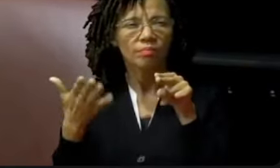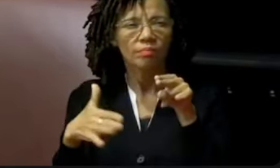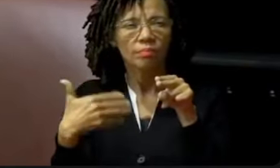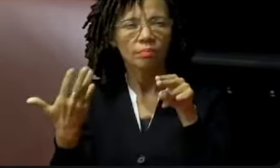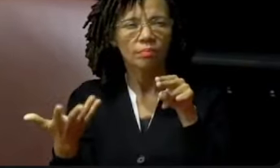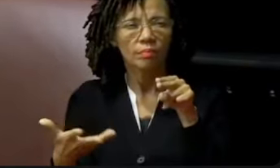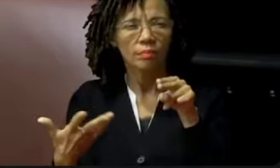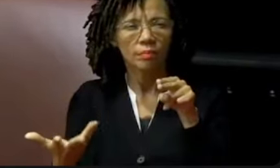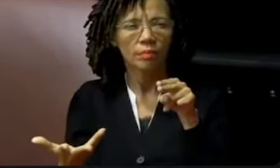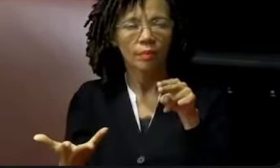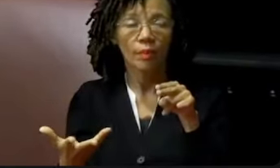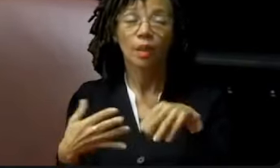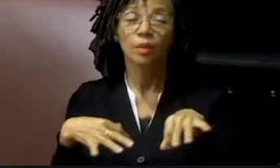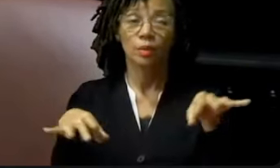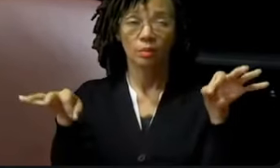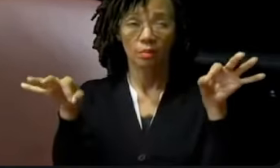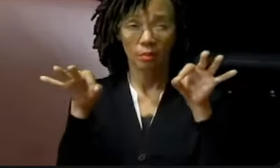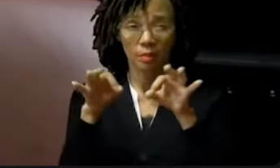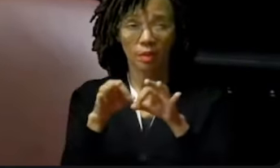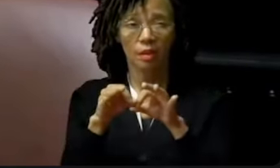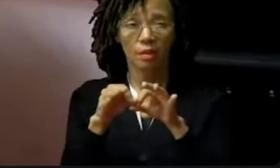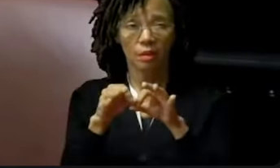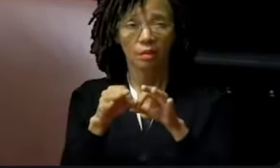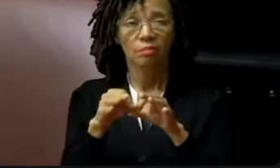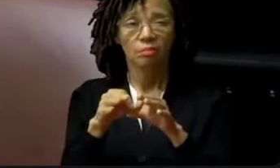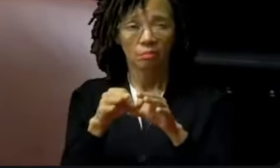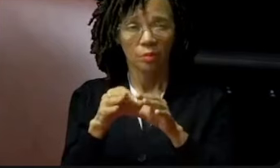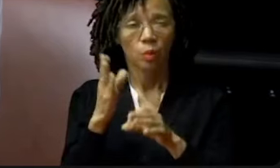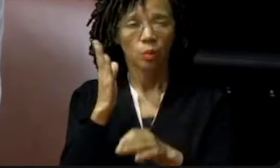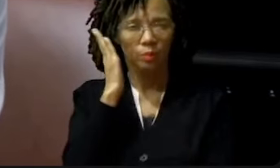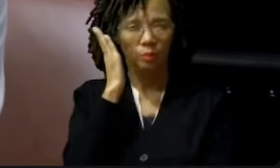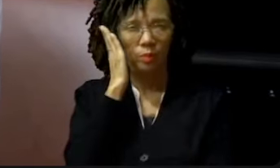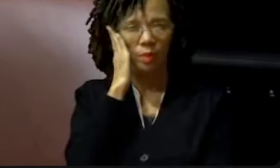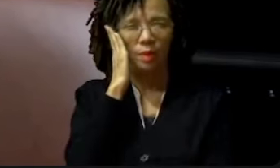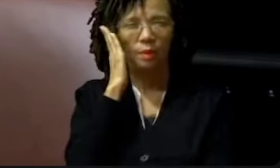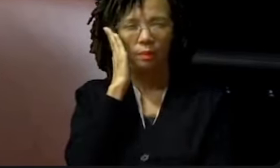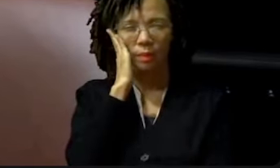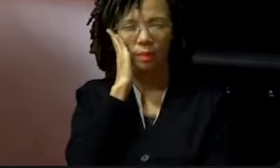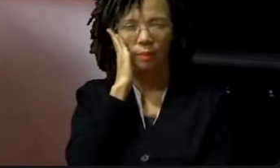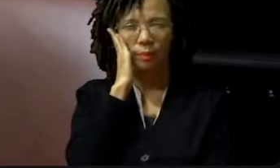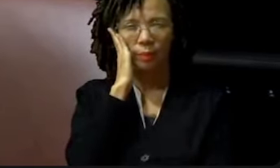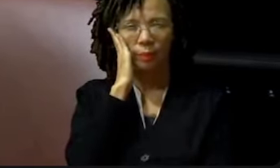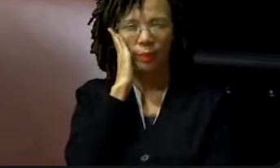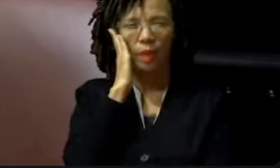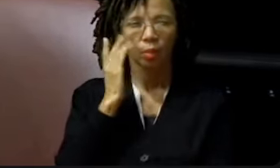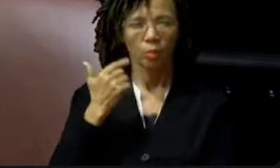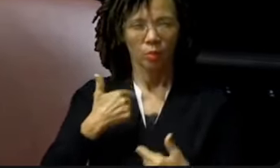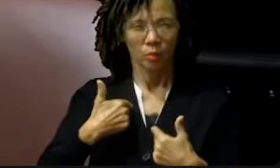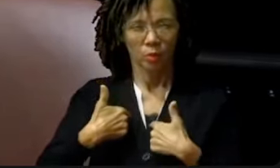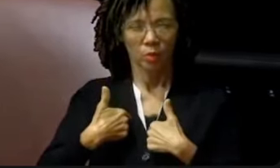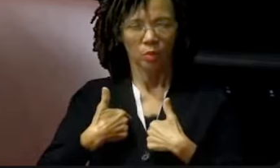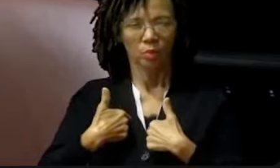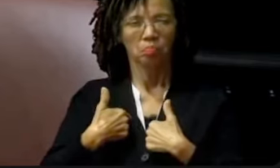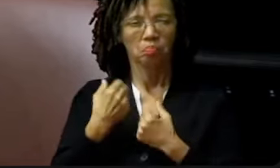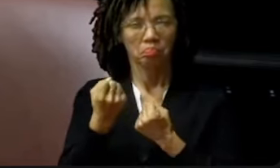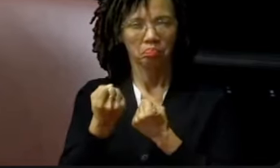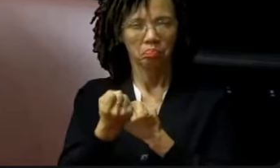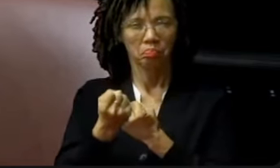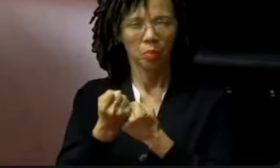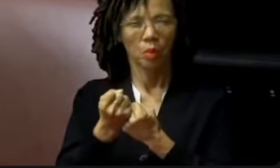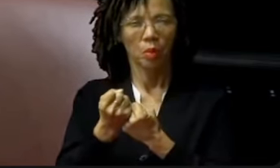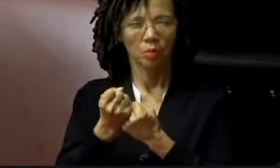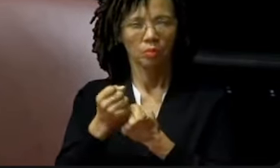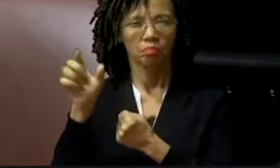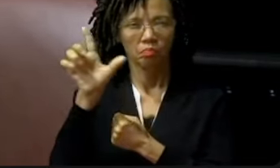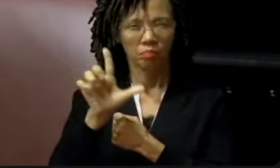política constructiva, al igual que el partido al cual represento y al líder que me debo, el doctor Leonel Fernández, no puedo